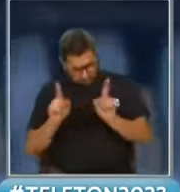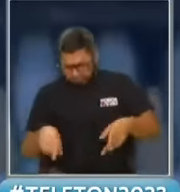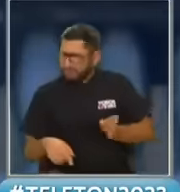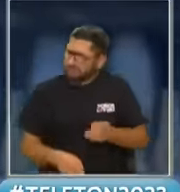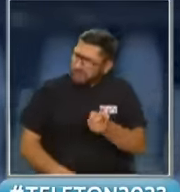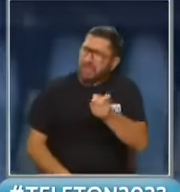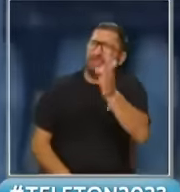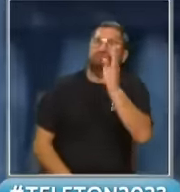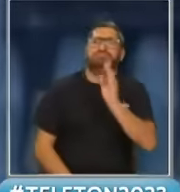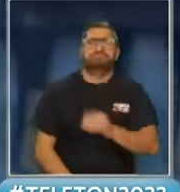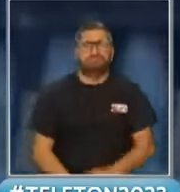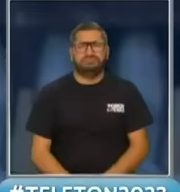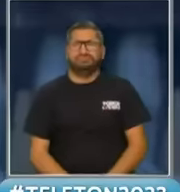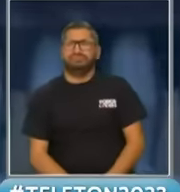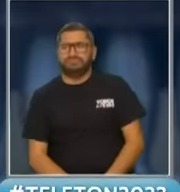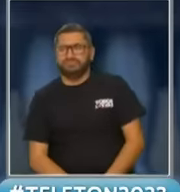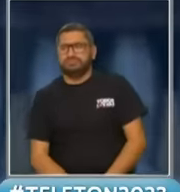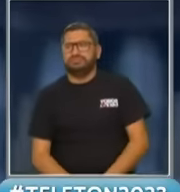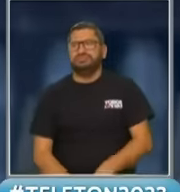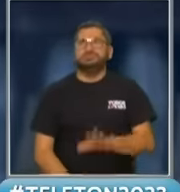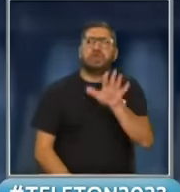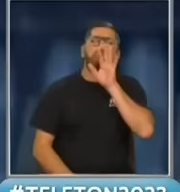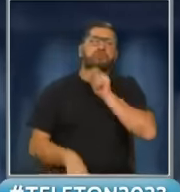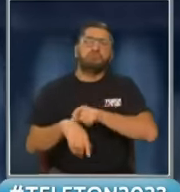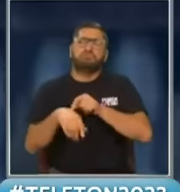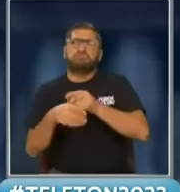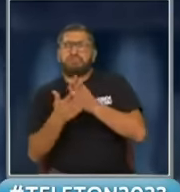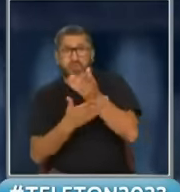así comemos un minuto, así como... ¿Cómo están?